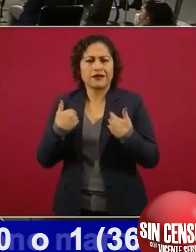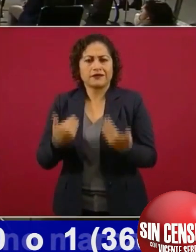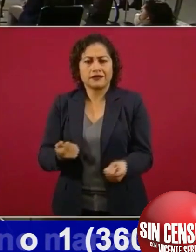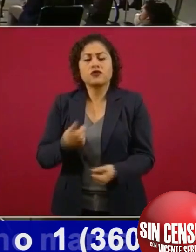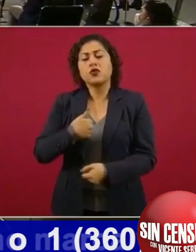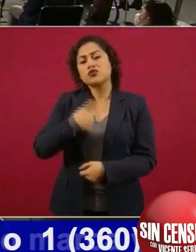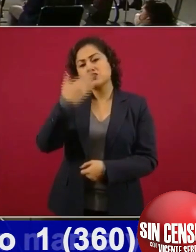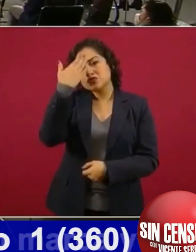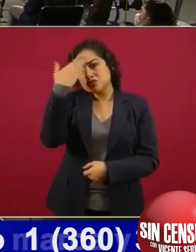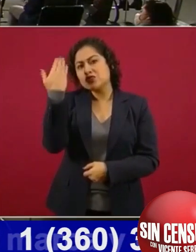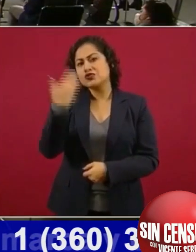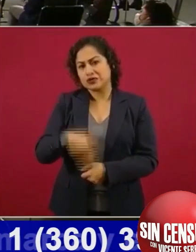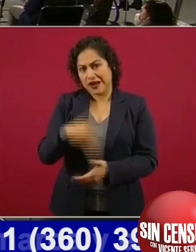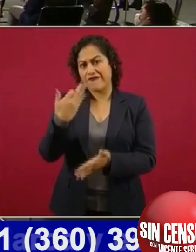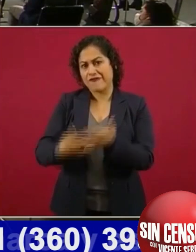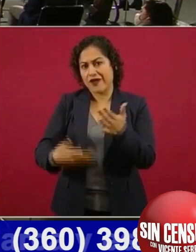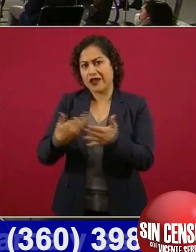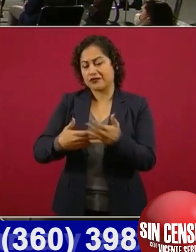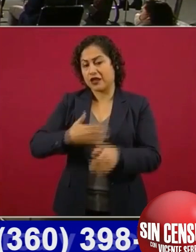jurídicos para hacer justicia.